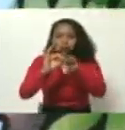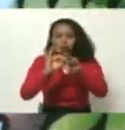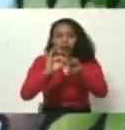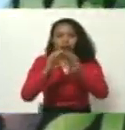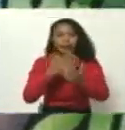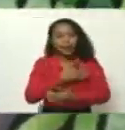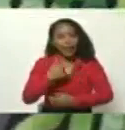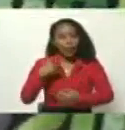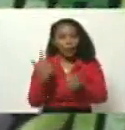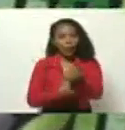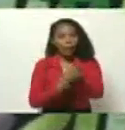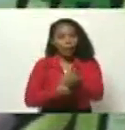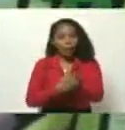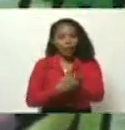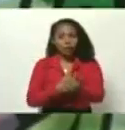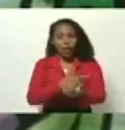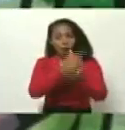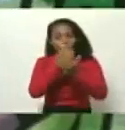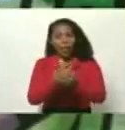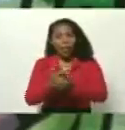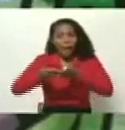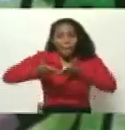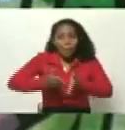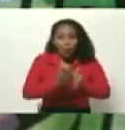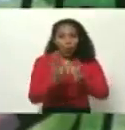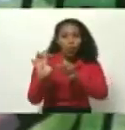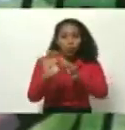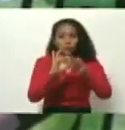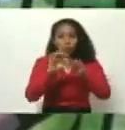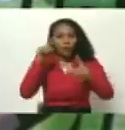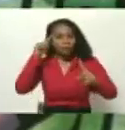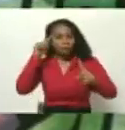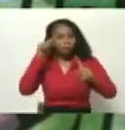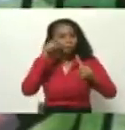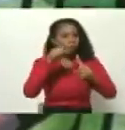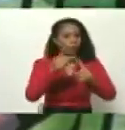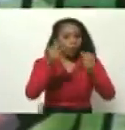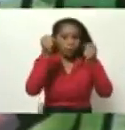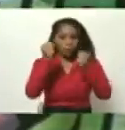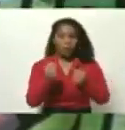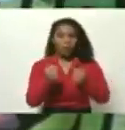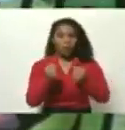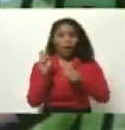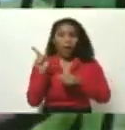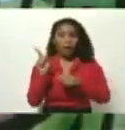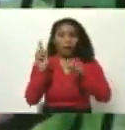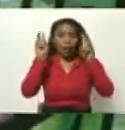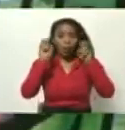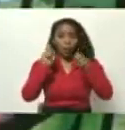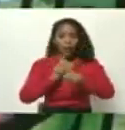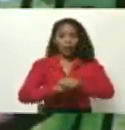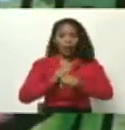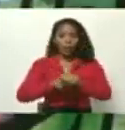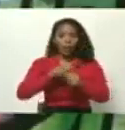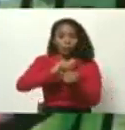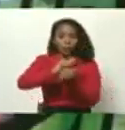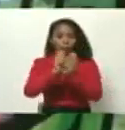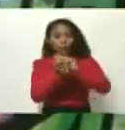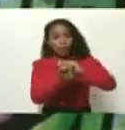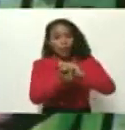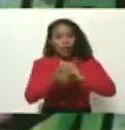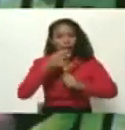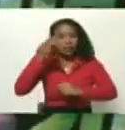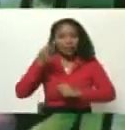queridos hermanos de la Armada, navegar unidos con rumbo firme en este nuevo tránsito, en esta nueva realidad